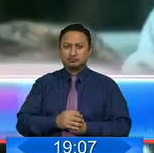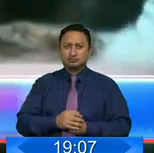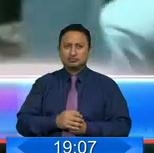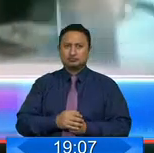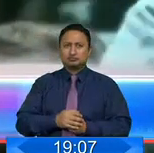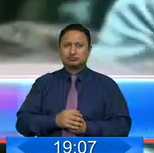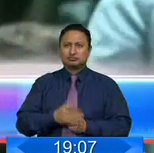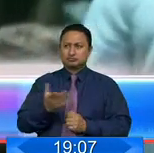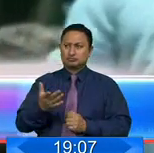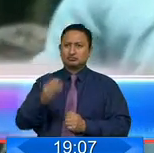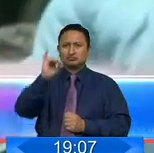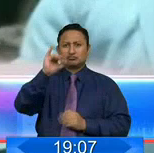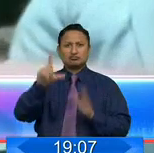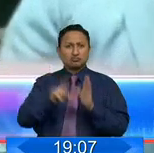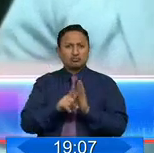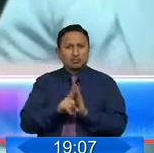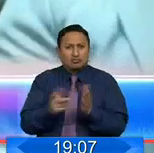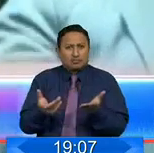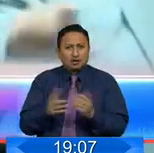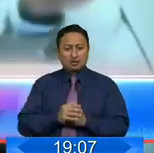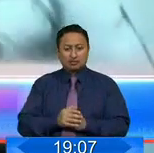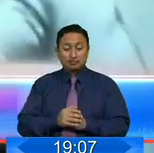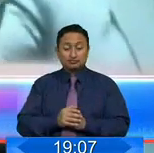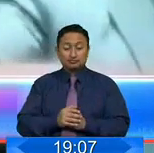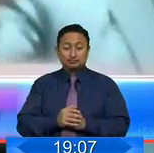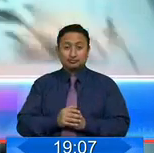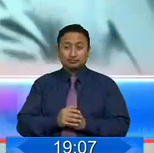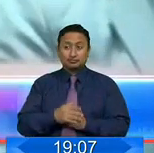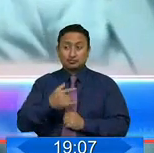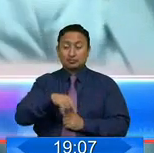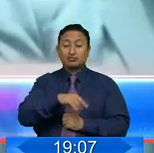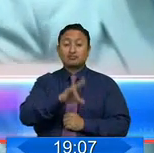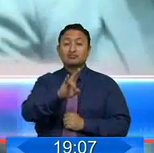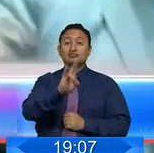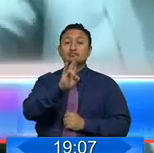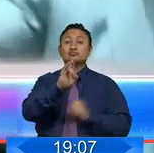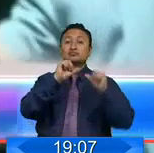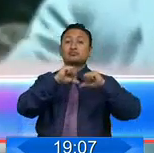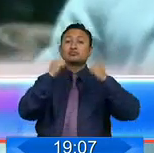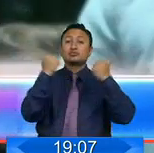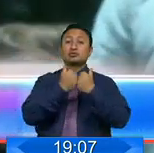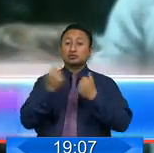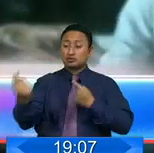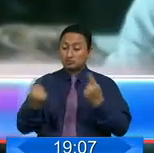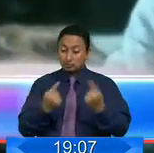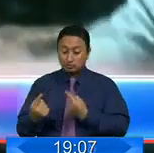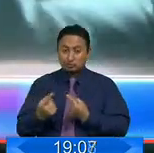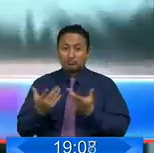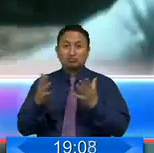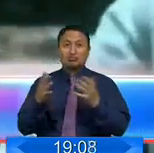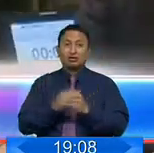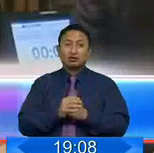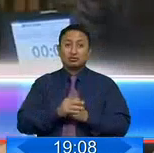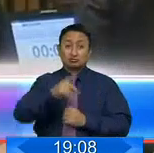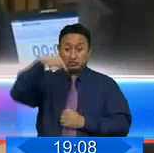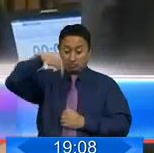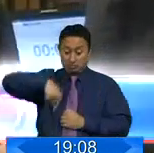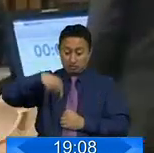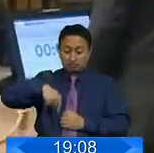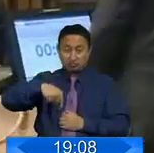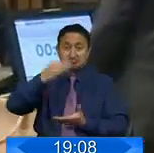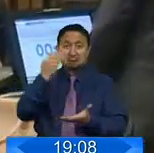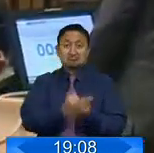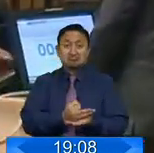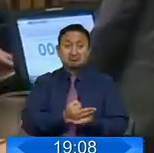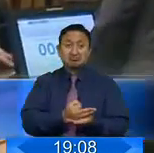Ilegalidad también, cuando siete asambleístas nunca subieron, estando aquí. Ya lejos del debate, María